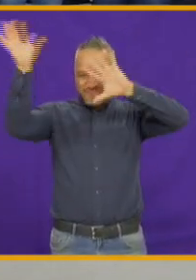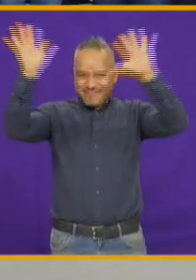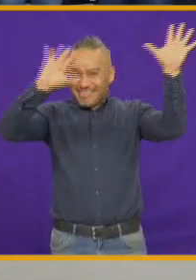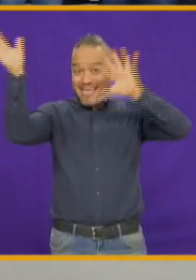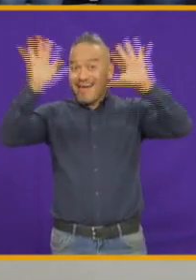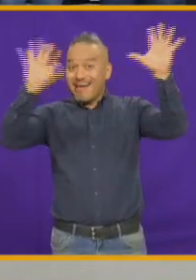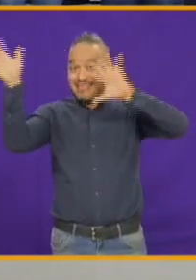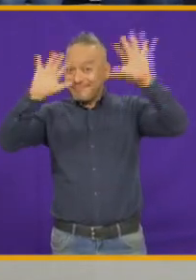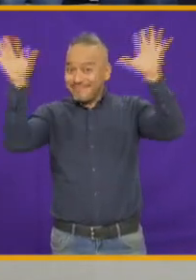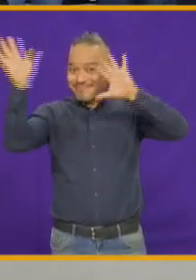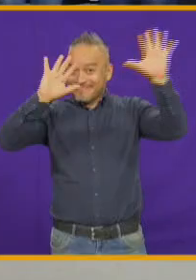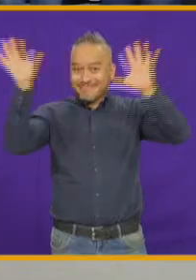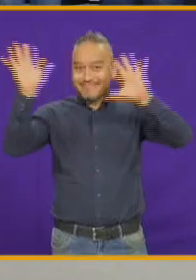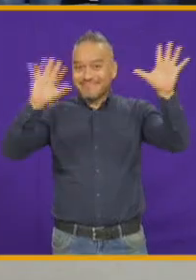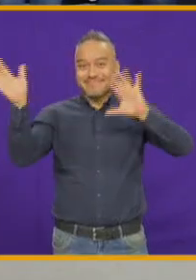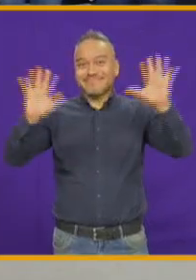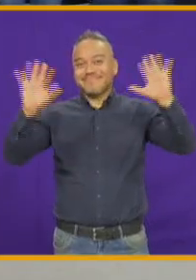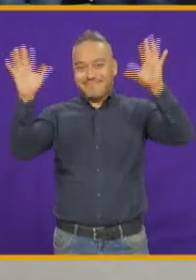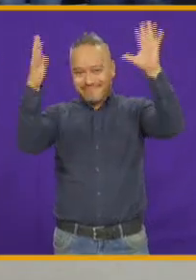adiós